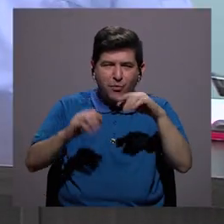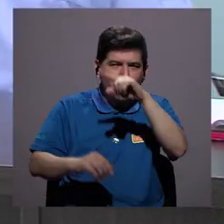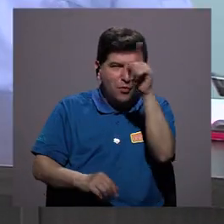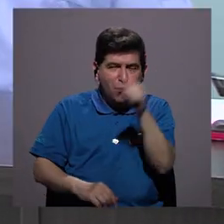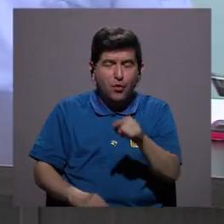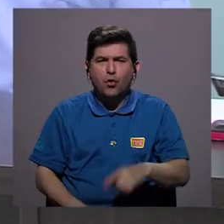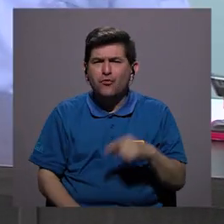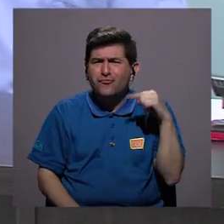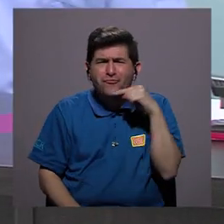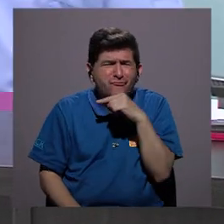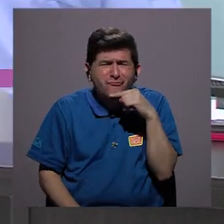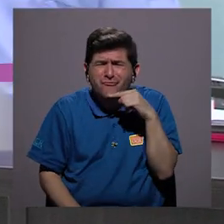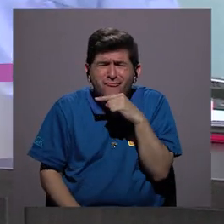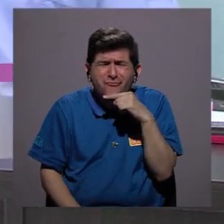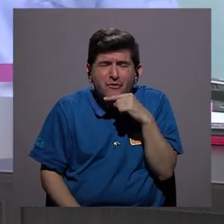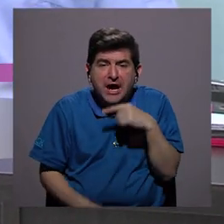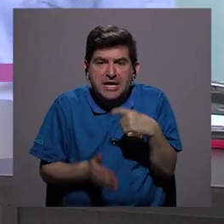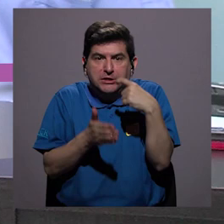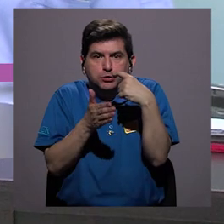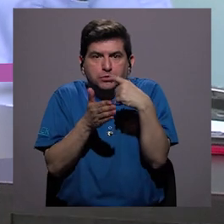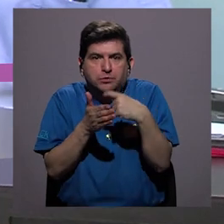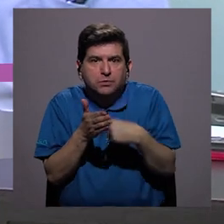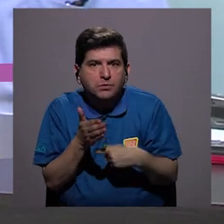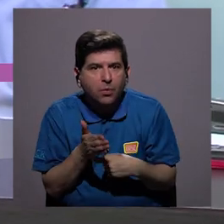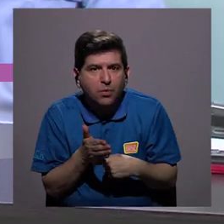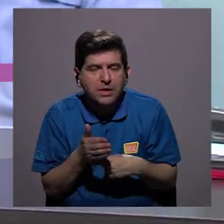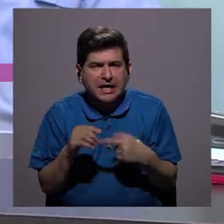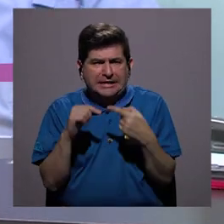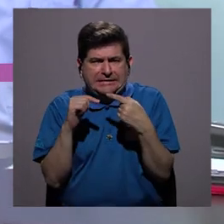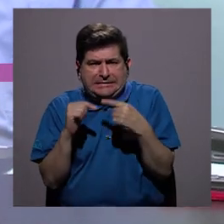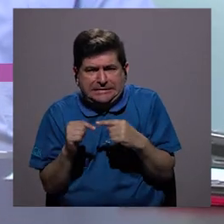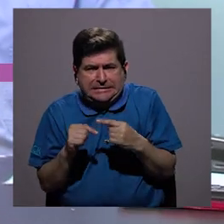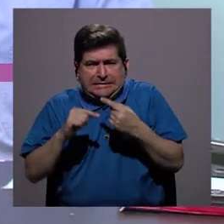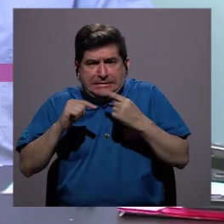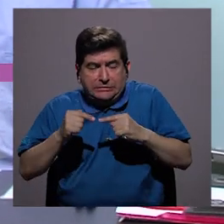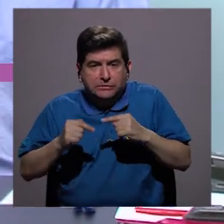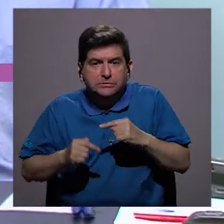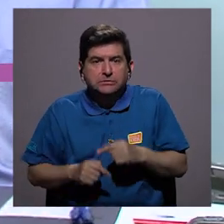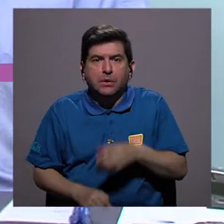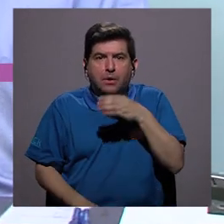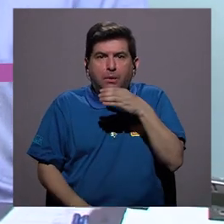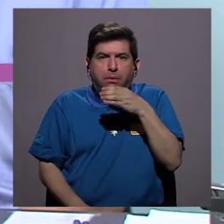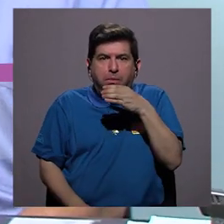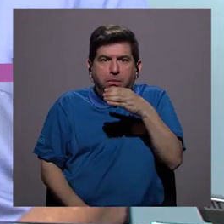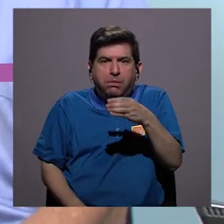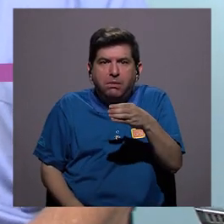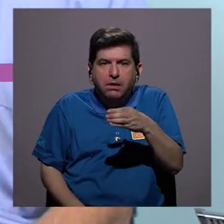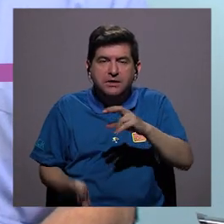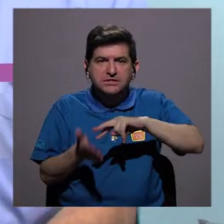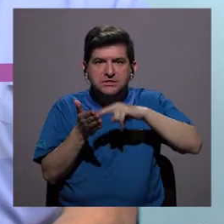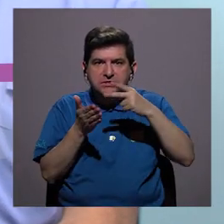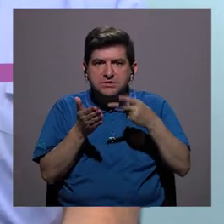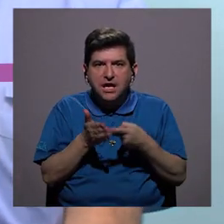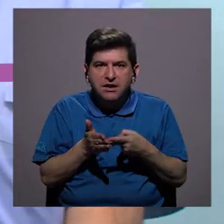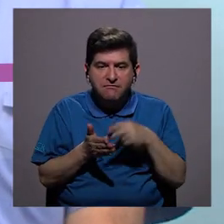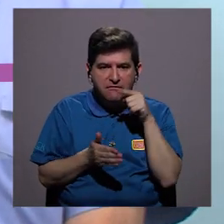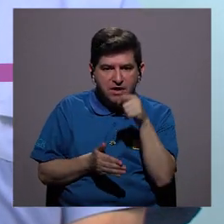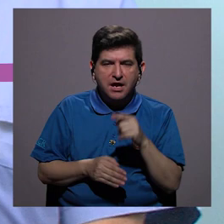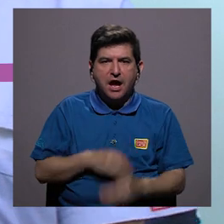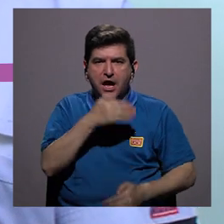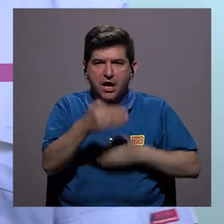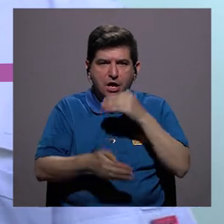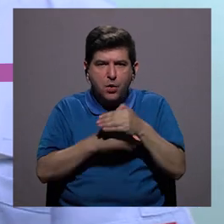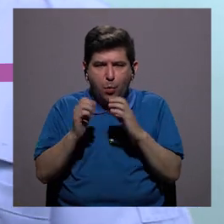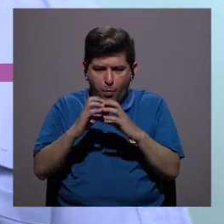se pone roja, dura, muy dolorosa y muy caliente, lo cual significa que se formó